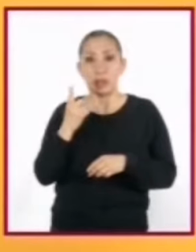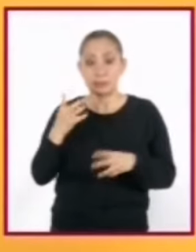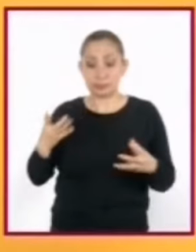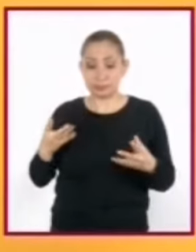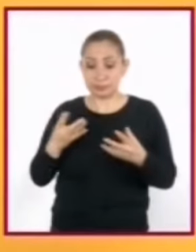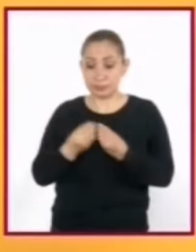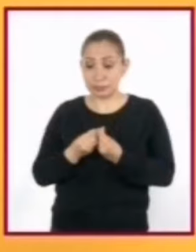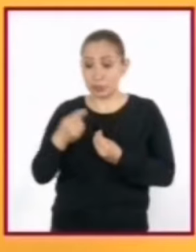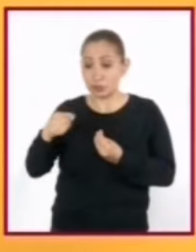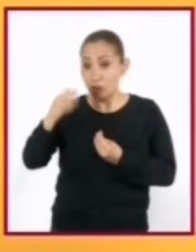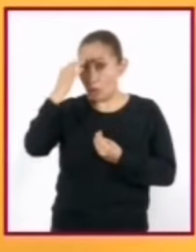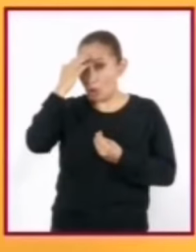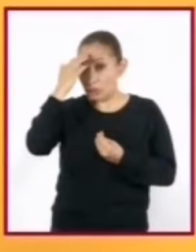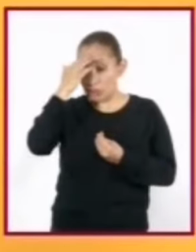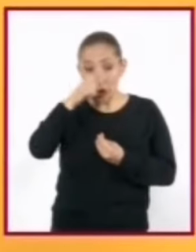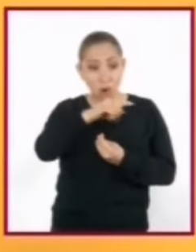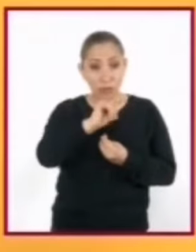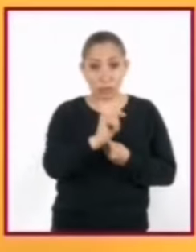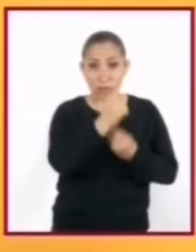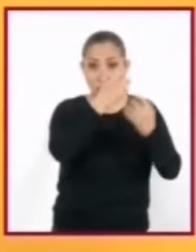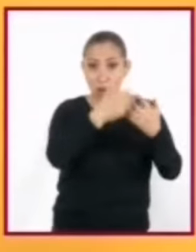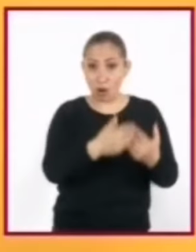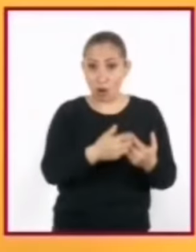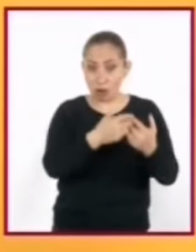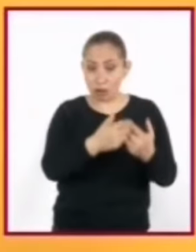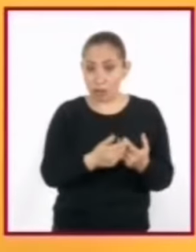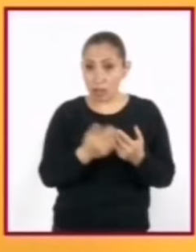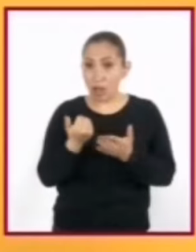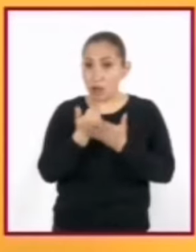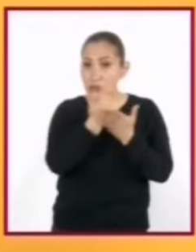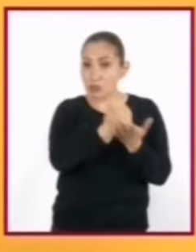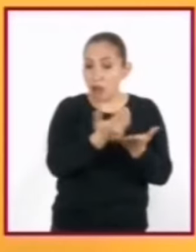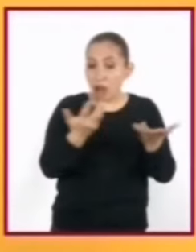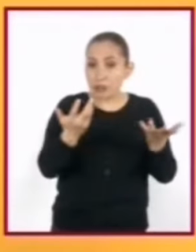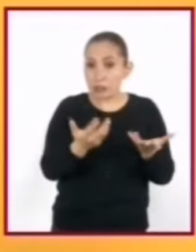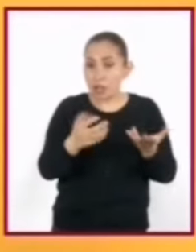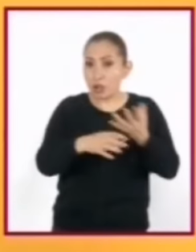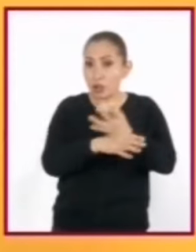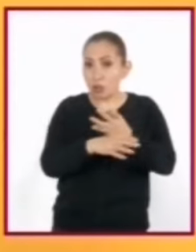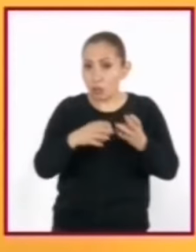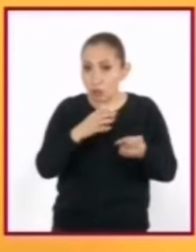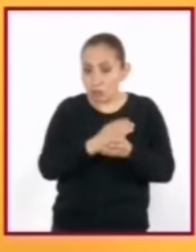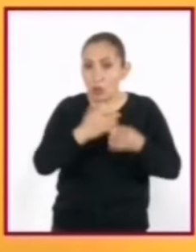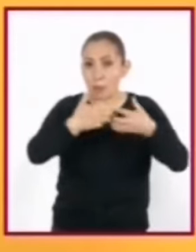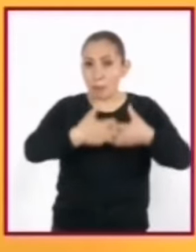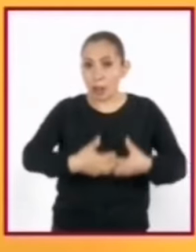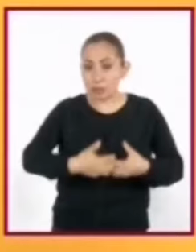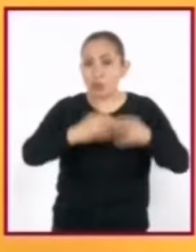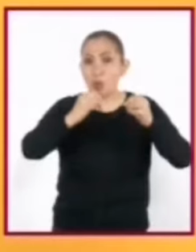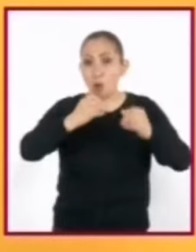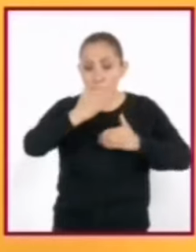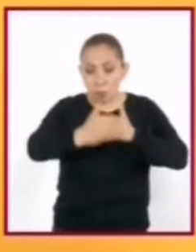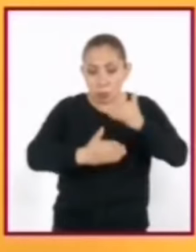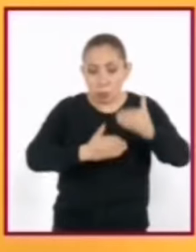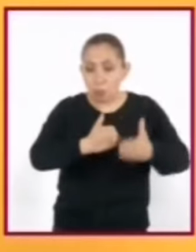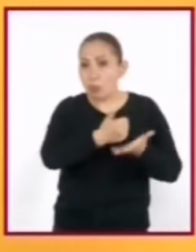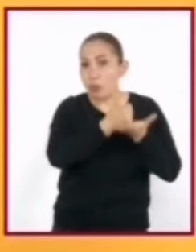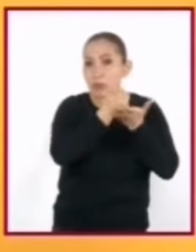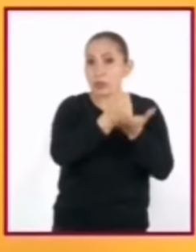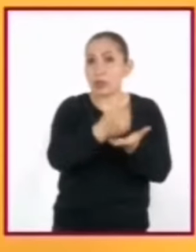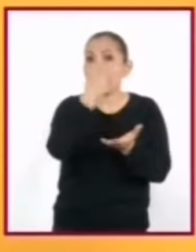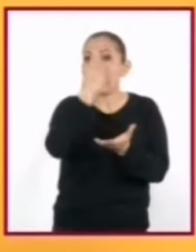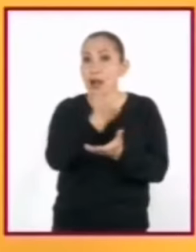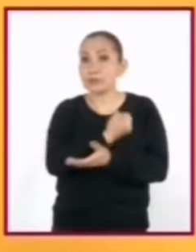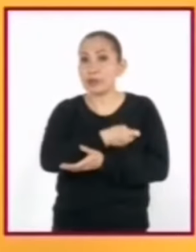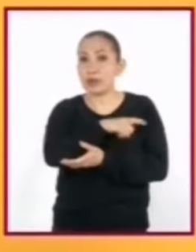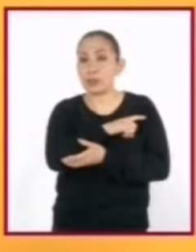conjuntar sus conocimientos con la tecnología, permite la creación de artefactos o procesos que contribuyen a